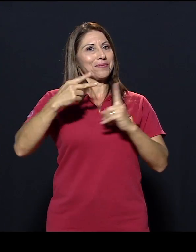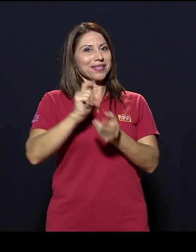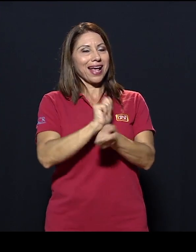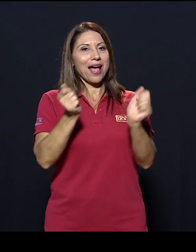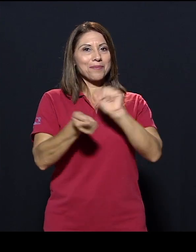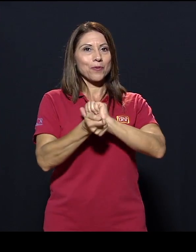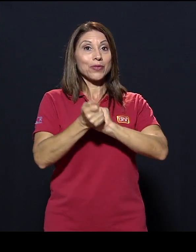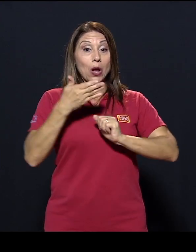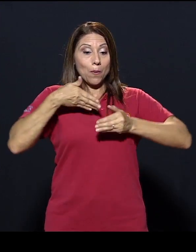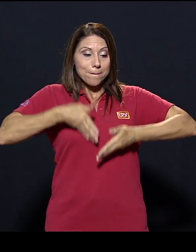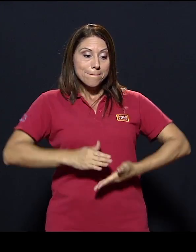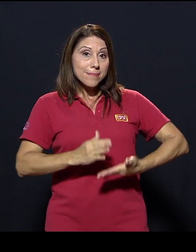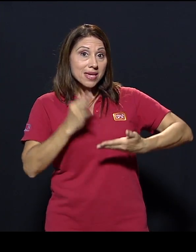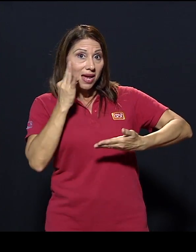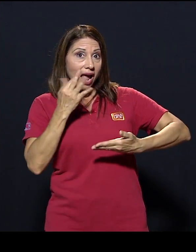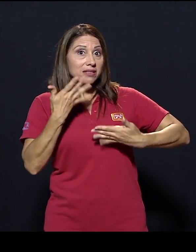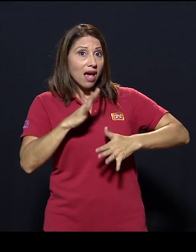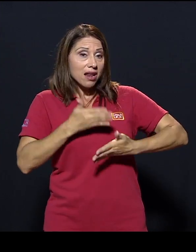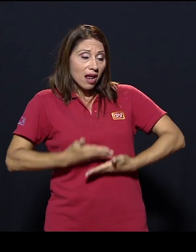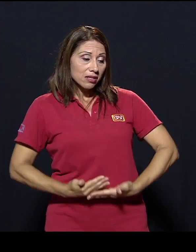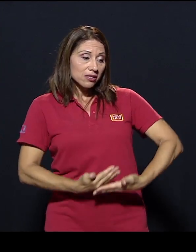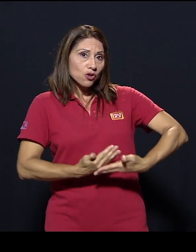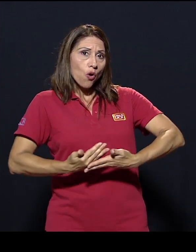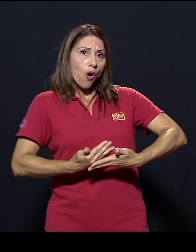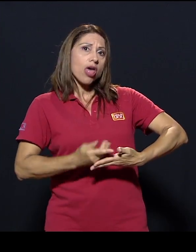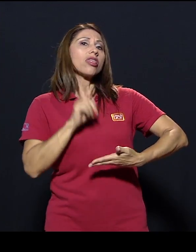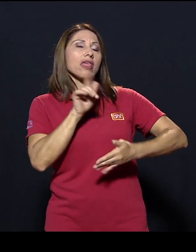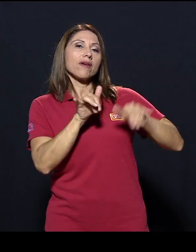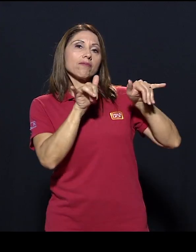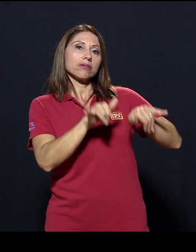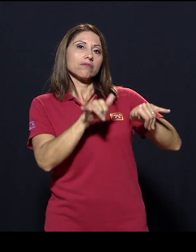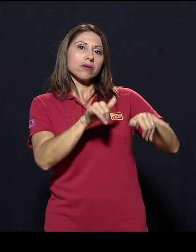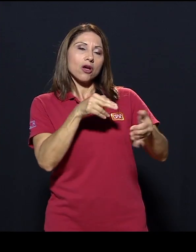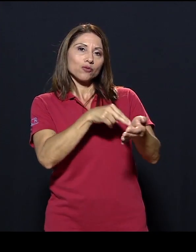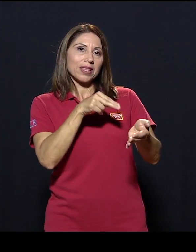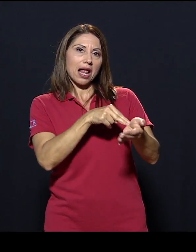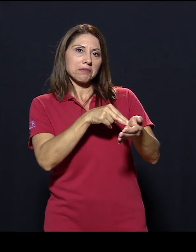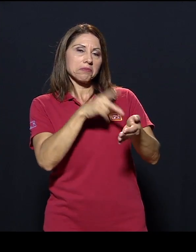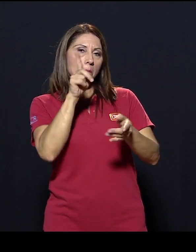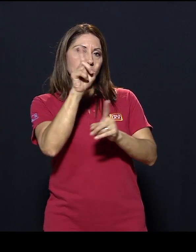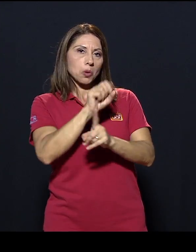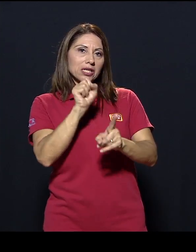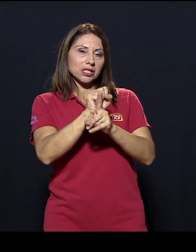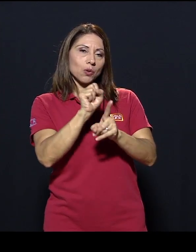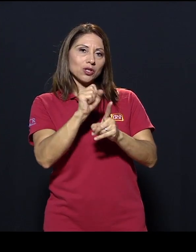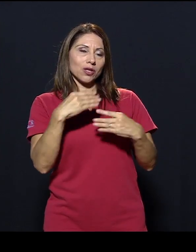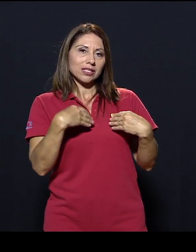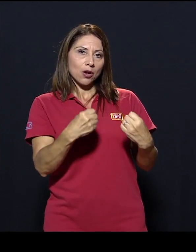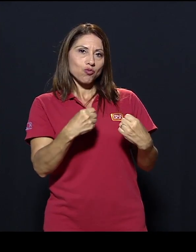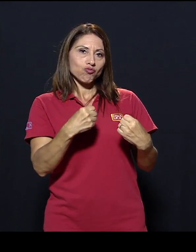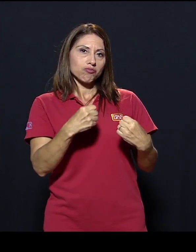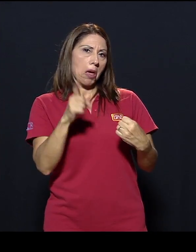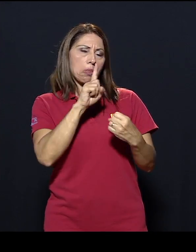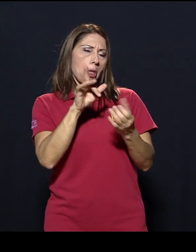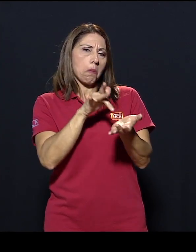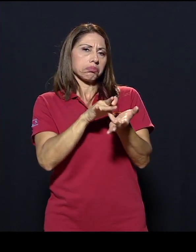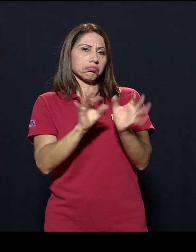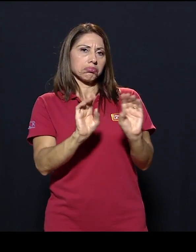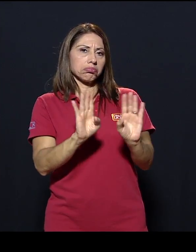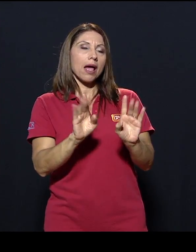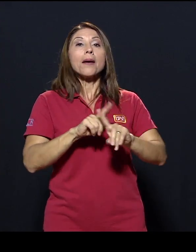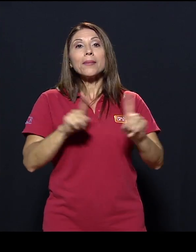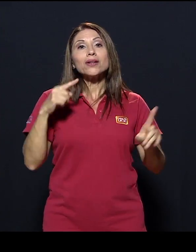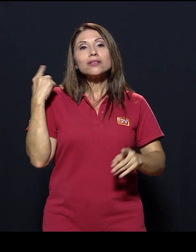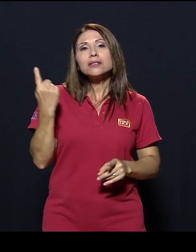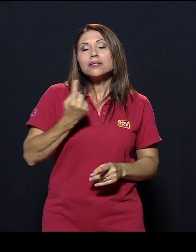hija cuando nació, ella tuvo que quedarse unos días en el hospital por una situación de salud que no pasó a más, y resulta